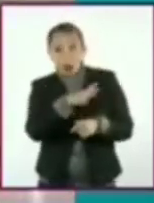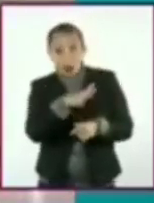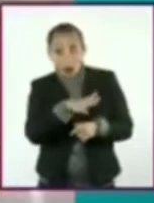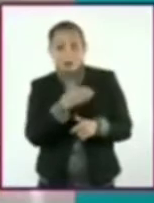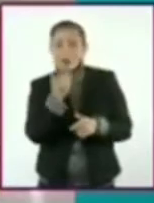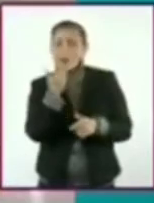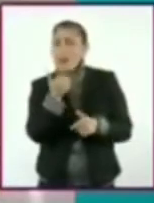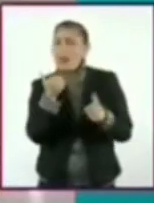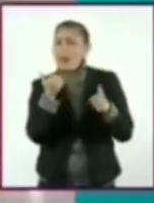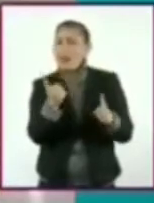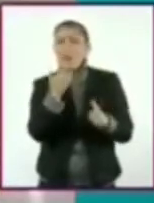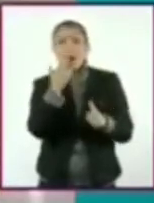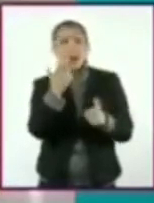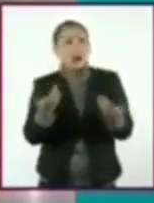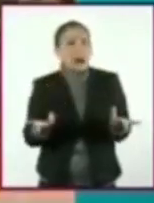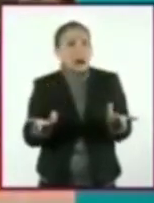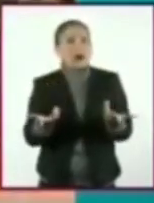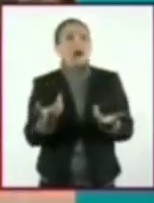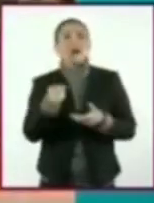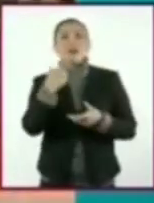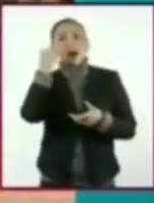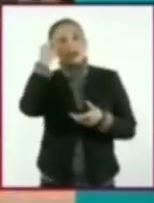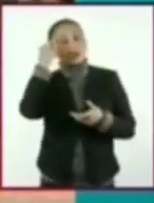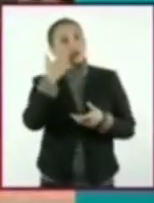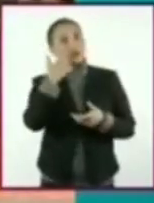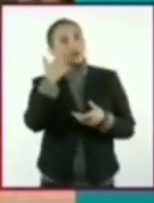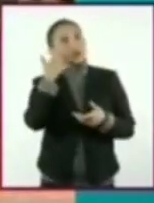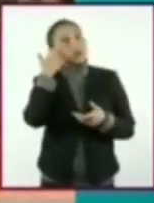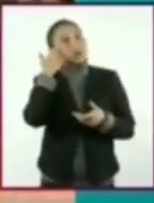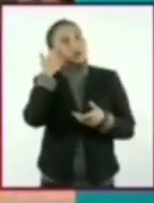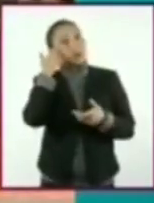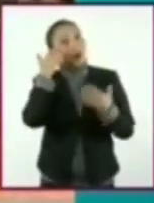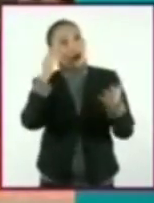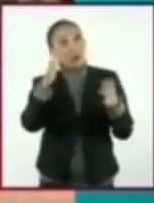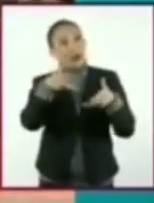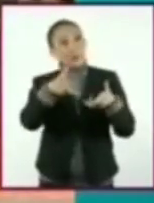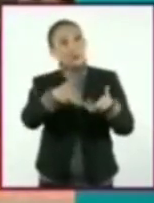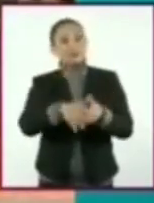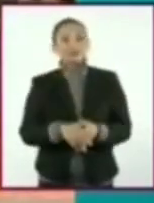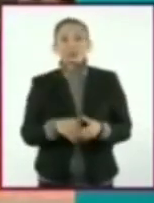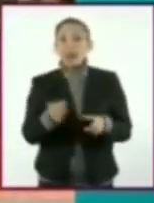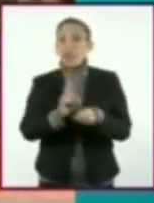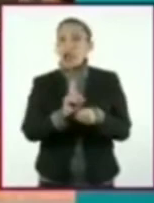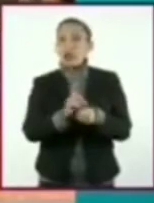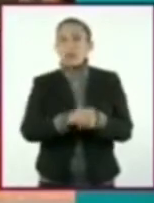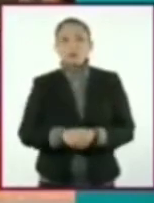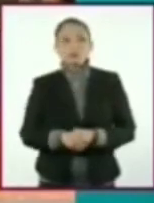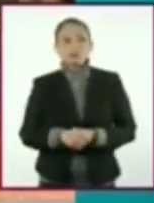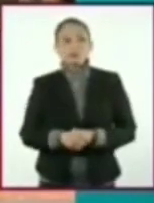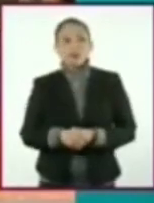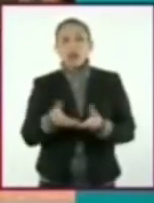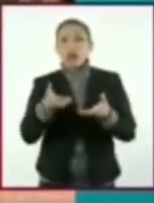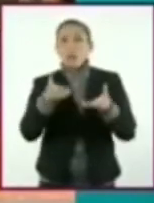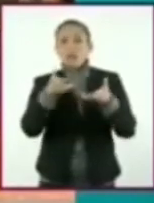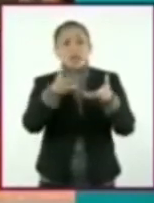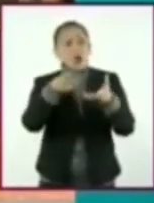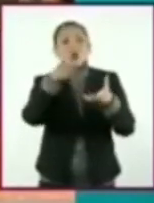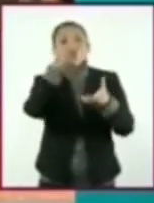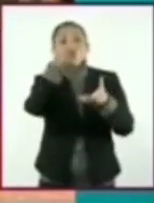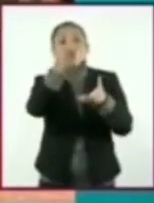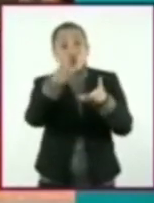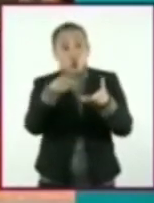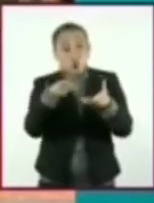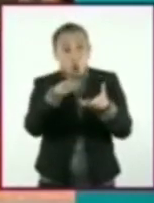qué bueno, mucho mejor todavía, más consciente vas a estar del camino día a día. Un camino en el cual vas a